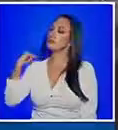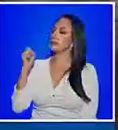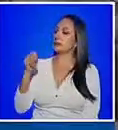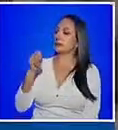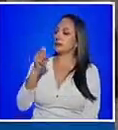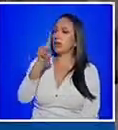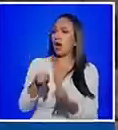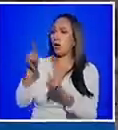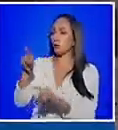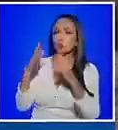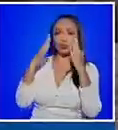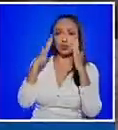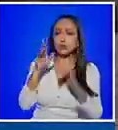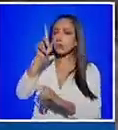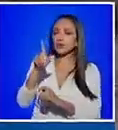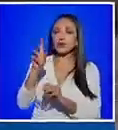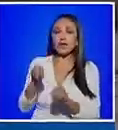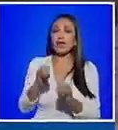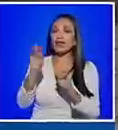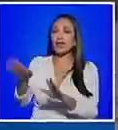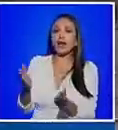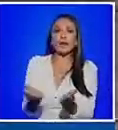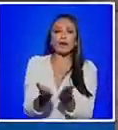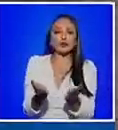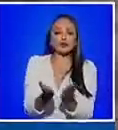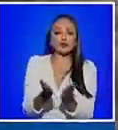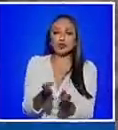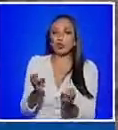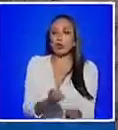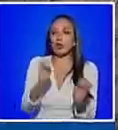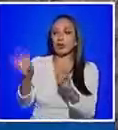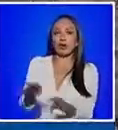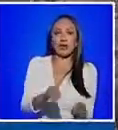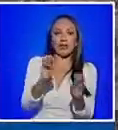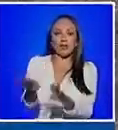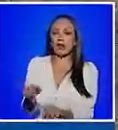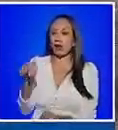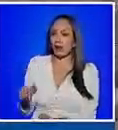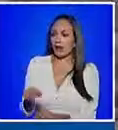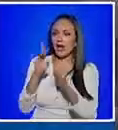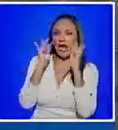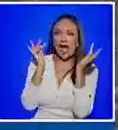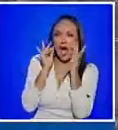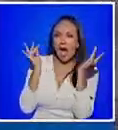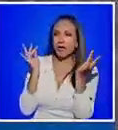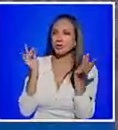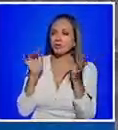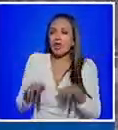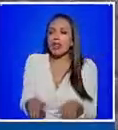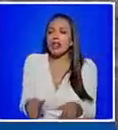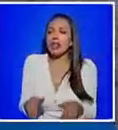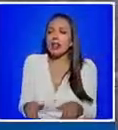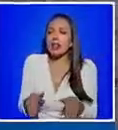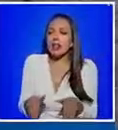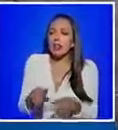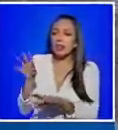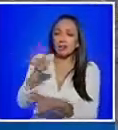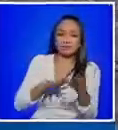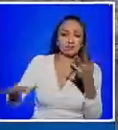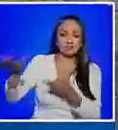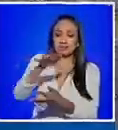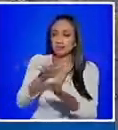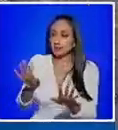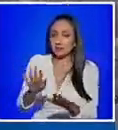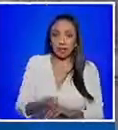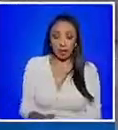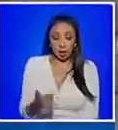siempre, no sé de dónde vienen, dejan aquí en el poste o acá, y es totalmente los perros, todos los gatos se sacan. Y es un total desorden. Yo